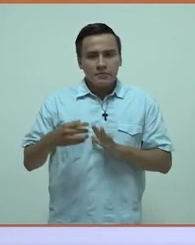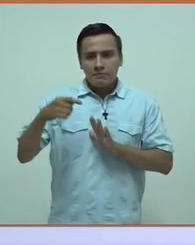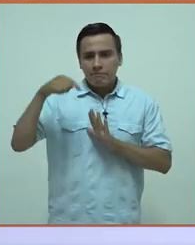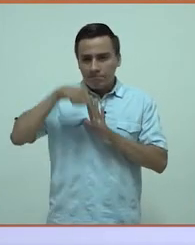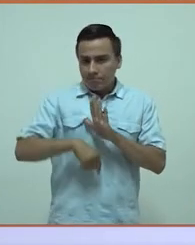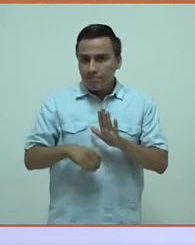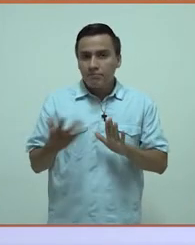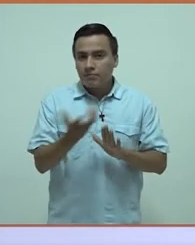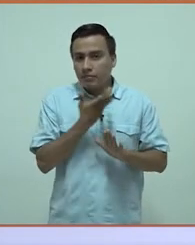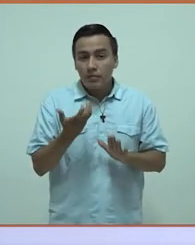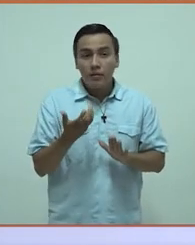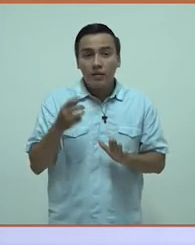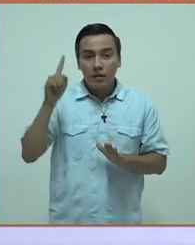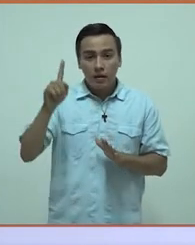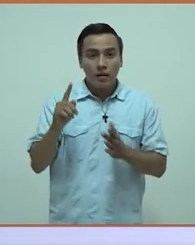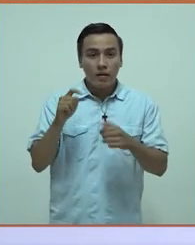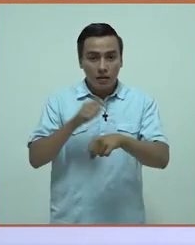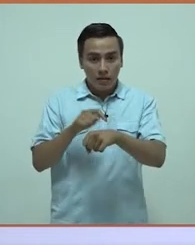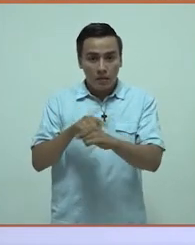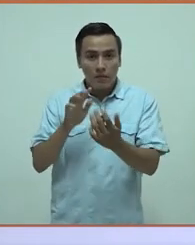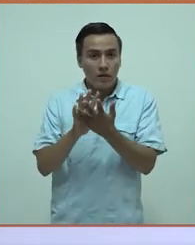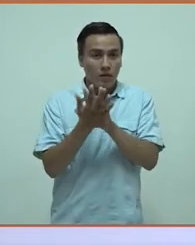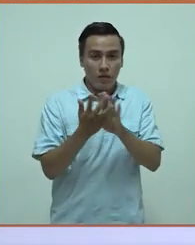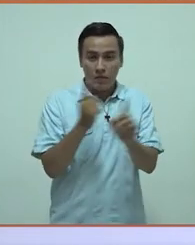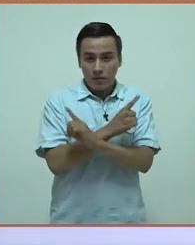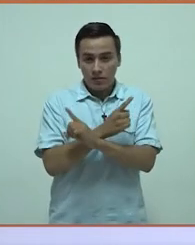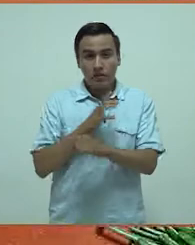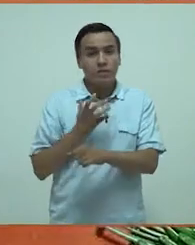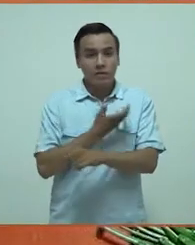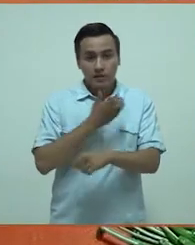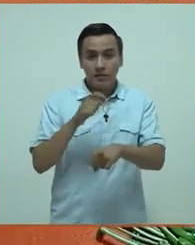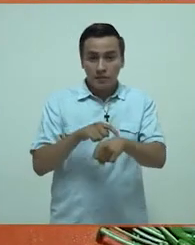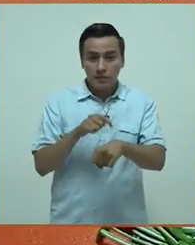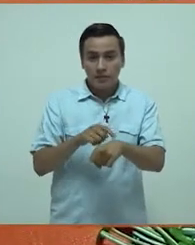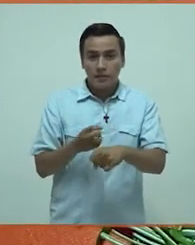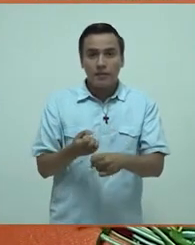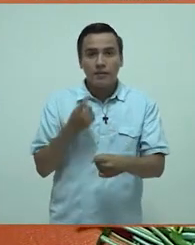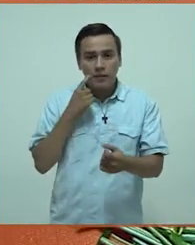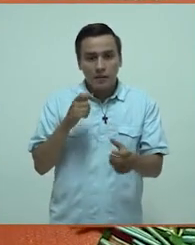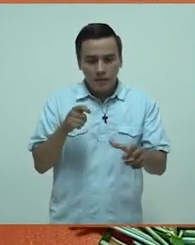intensidad el tiempo de la conversión, nuestro